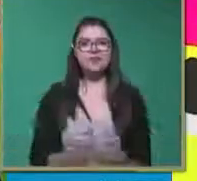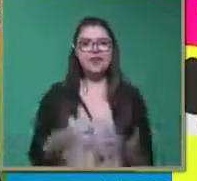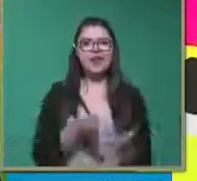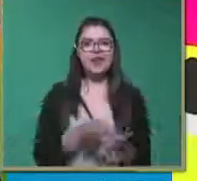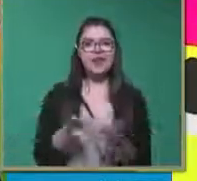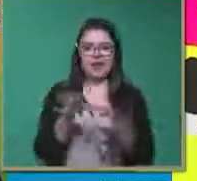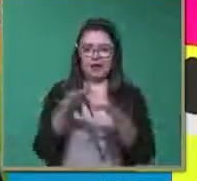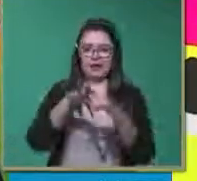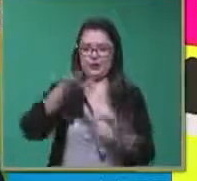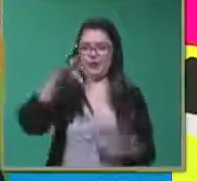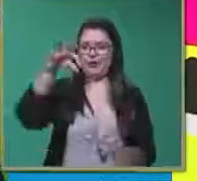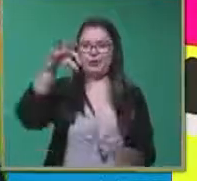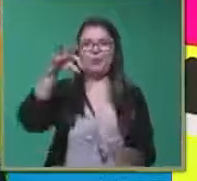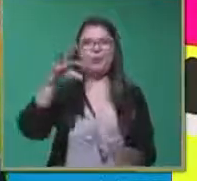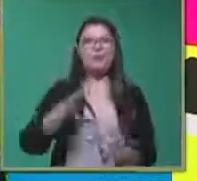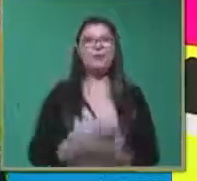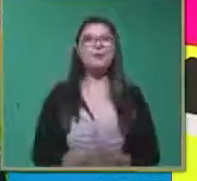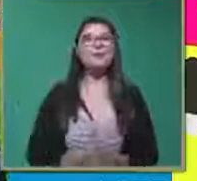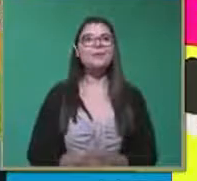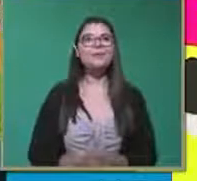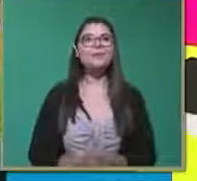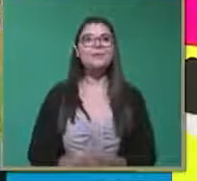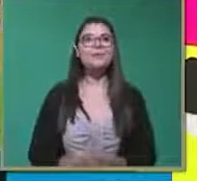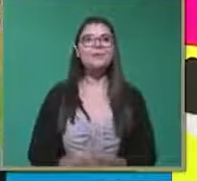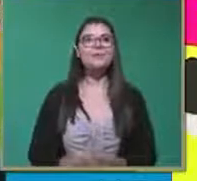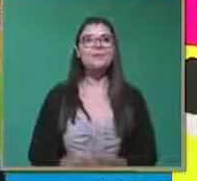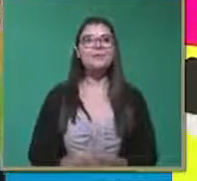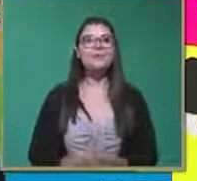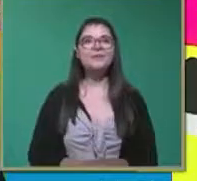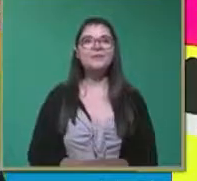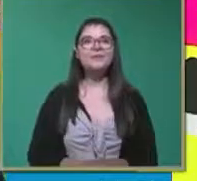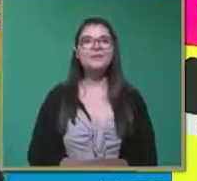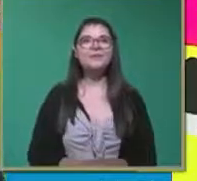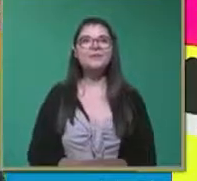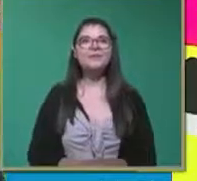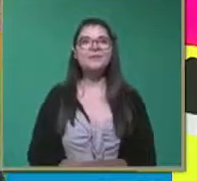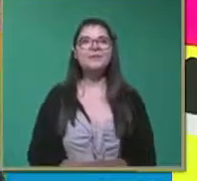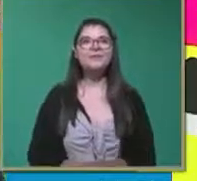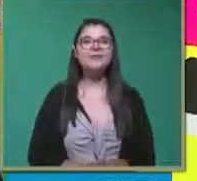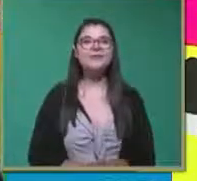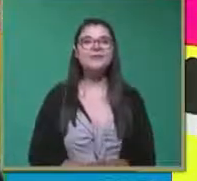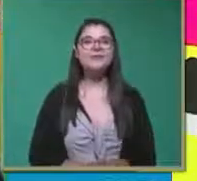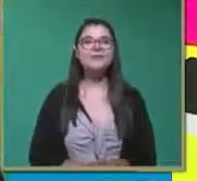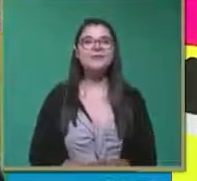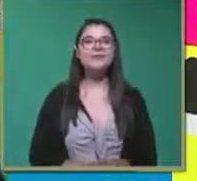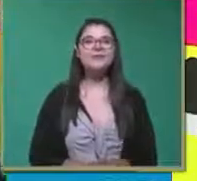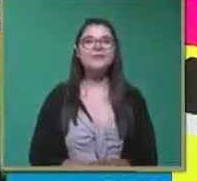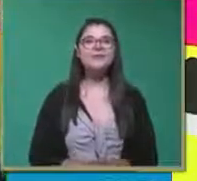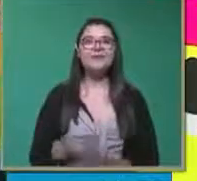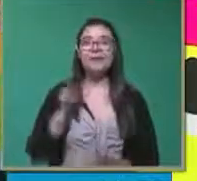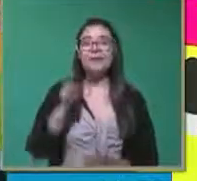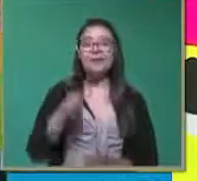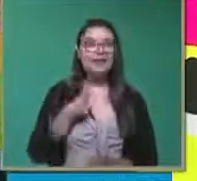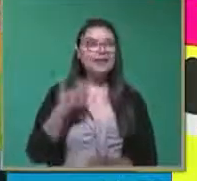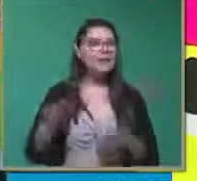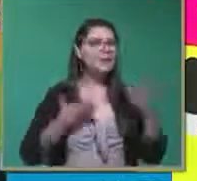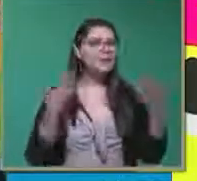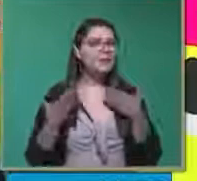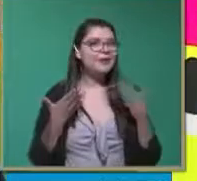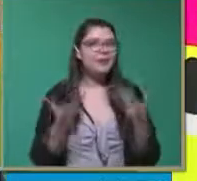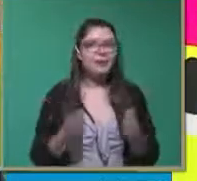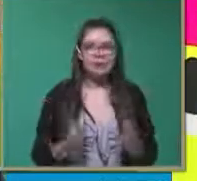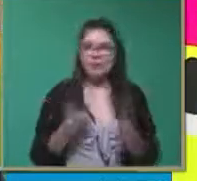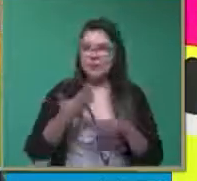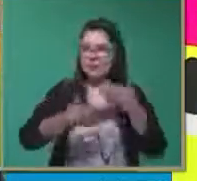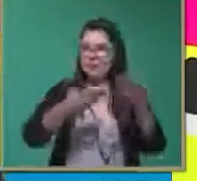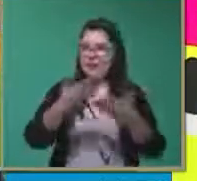mágica como el del mago Bisbal. Y bueno, maestro, pues seguir divirtiéndose mucho. Pásenla increíble este